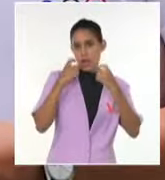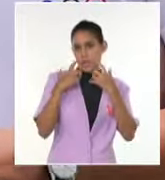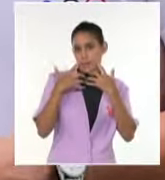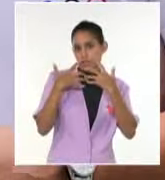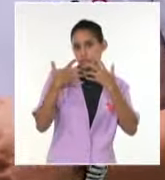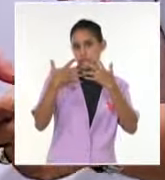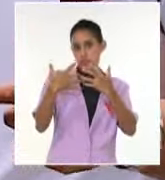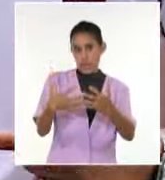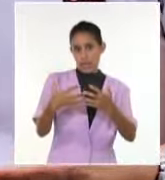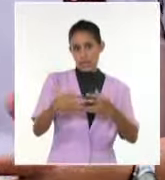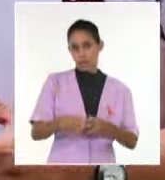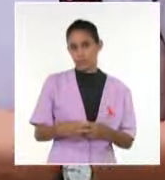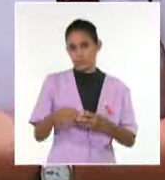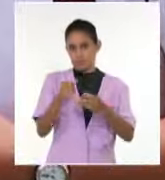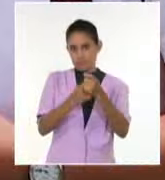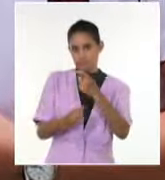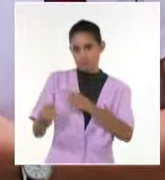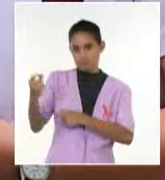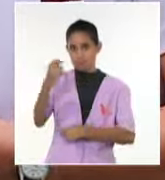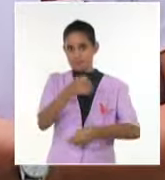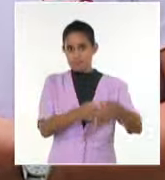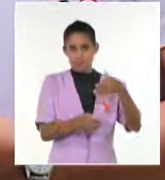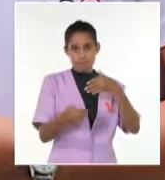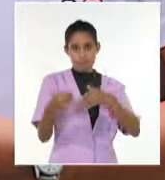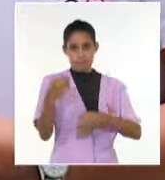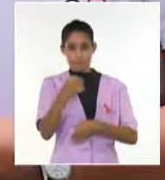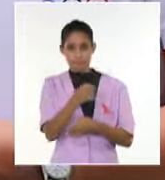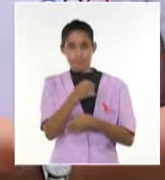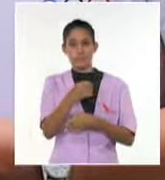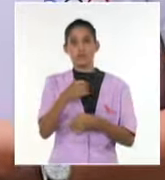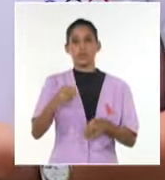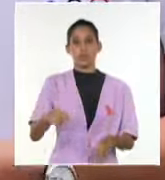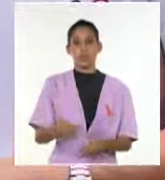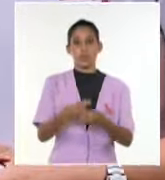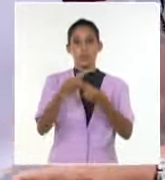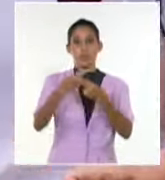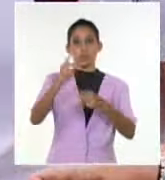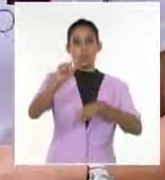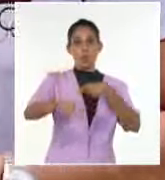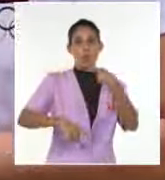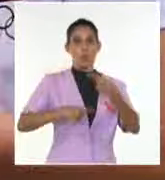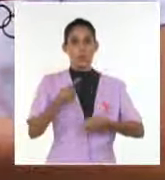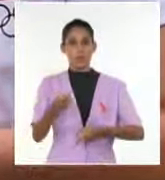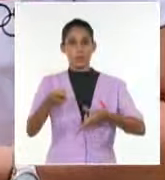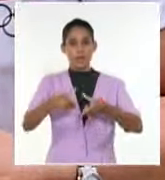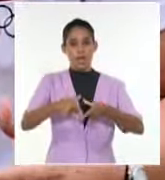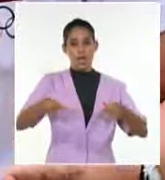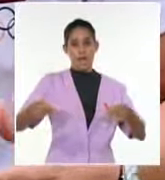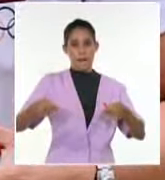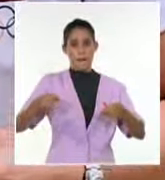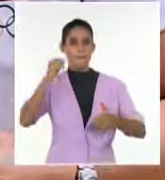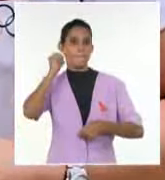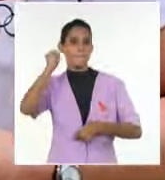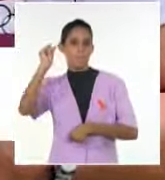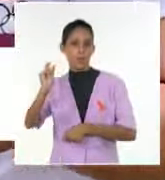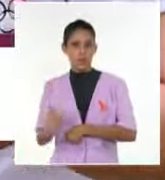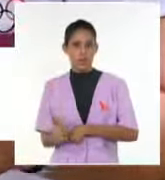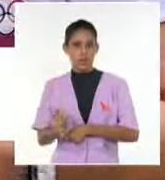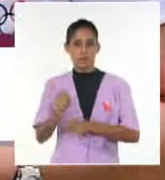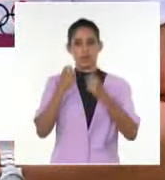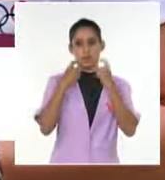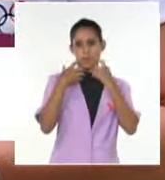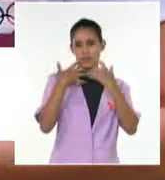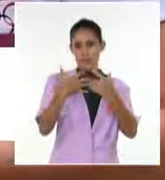en el organigrama. Se vería las caras en semifinales ante la japonesa Akira Sone. Los restantes cubanos tendrán un camino bastante